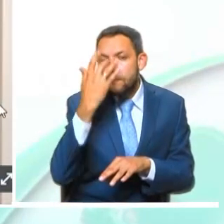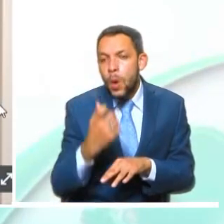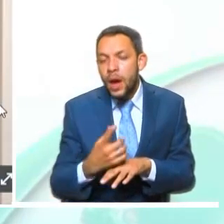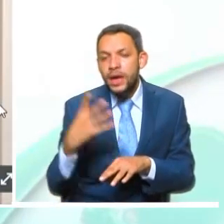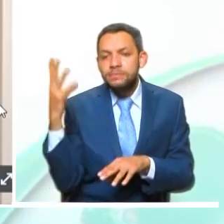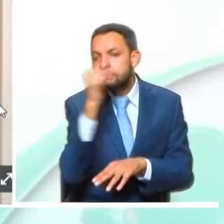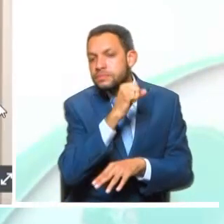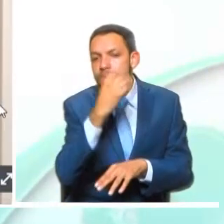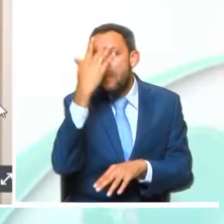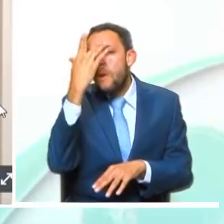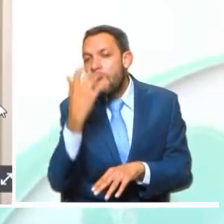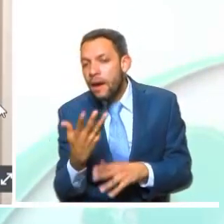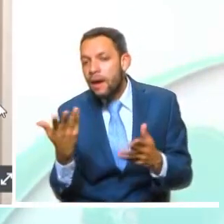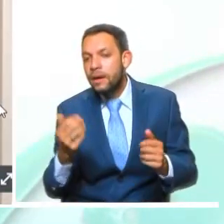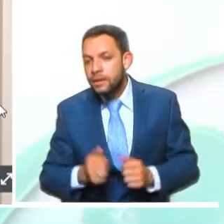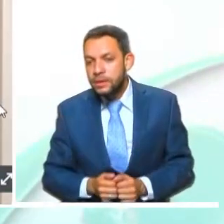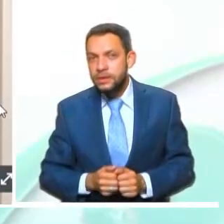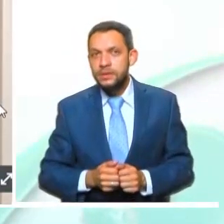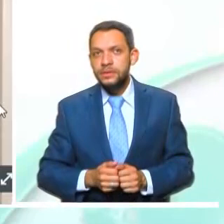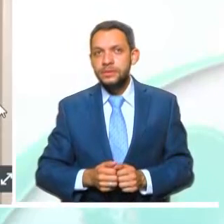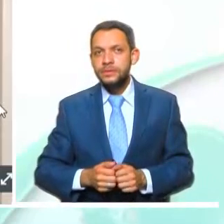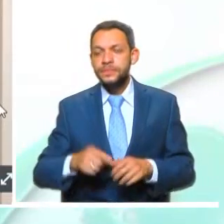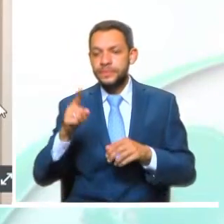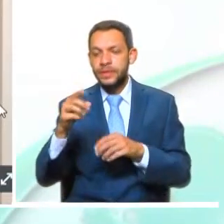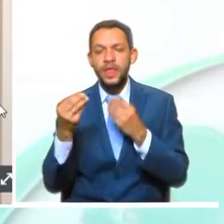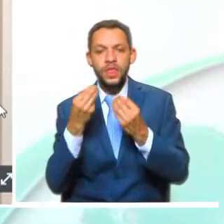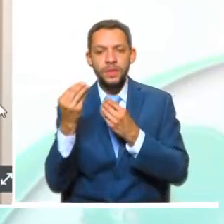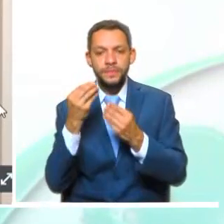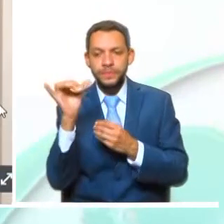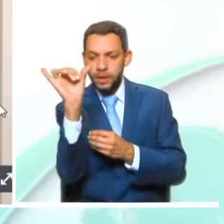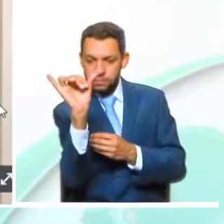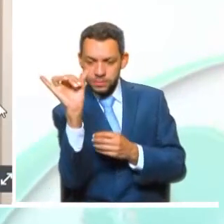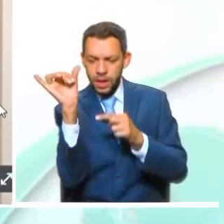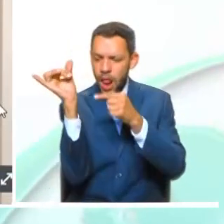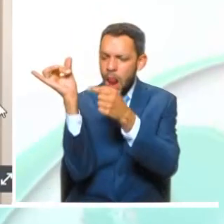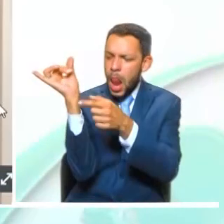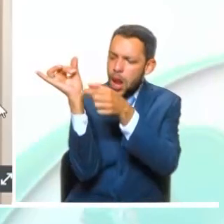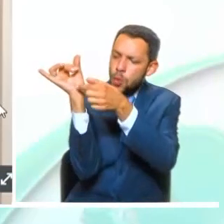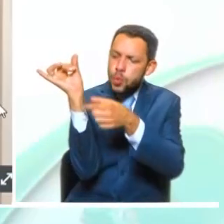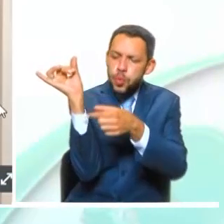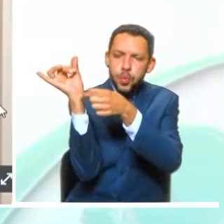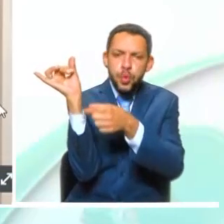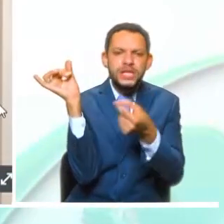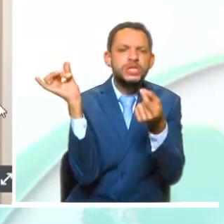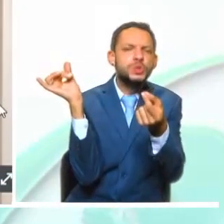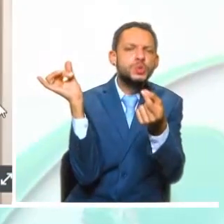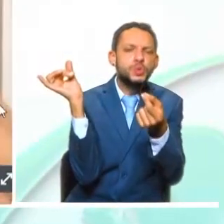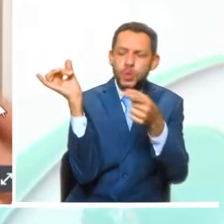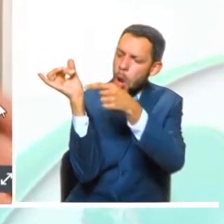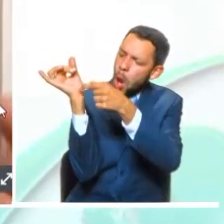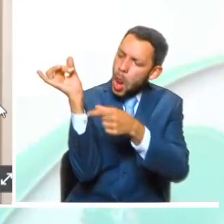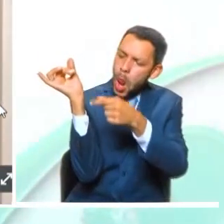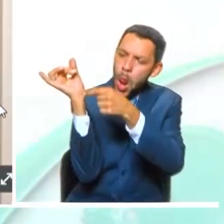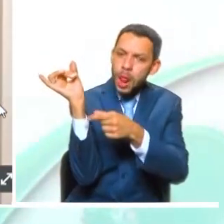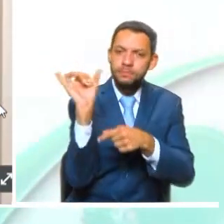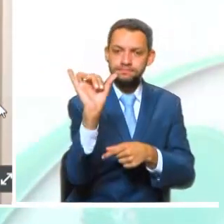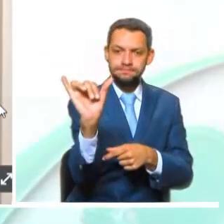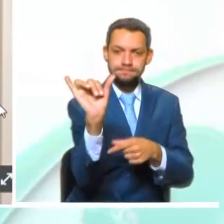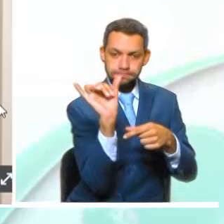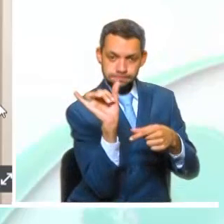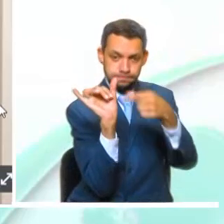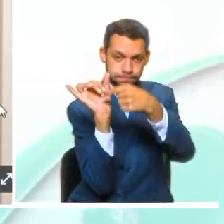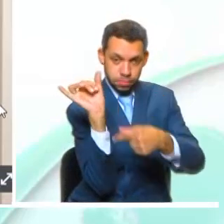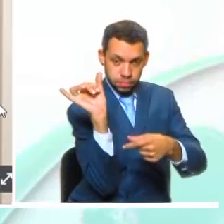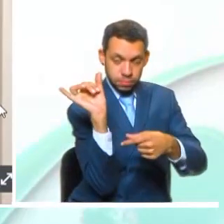es que él la citología me muestra que el cuello del útero y es que las mujeres no tienen